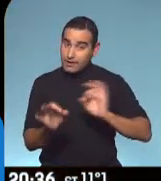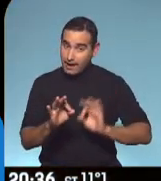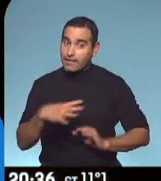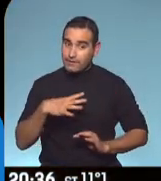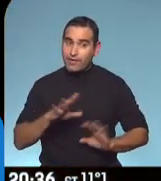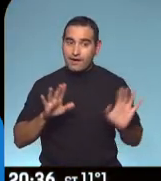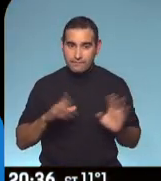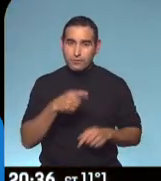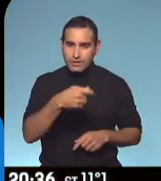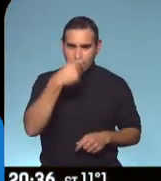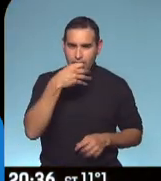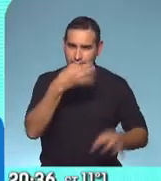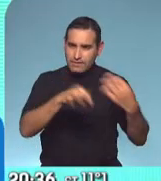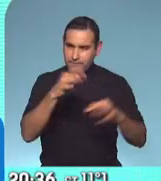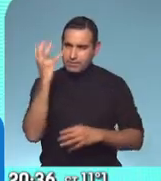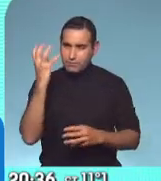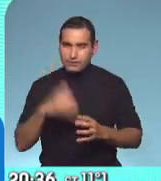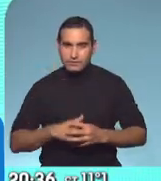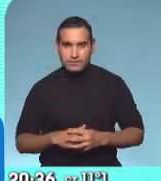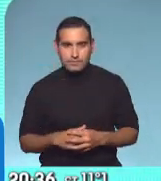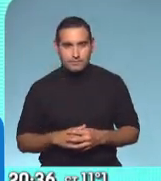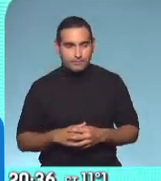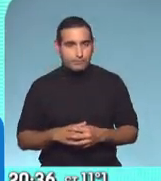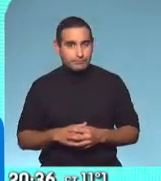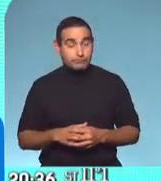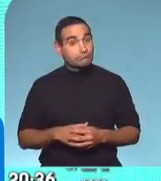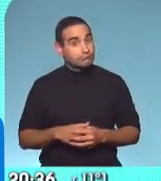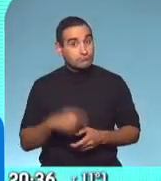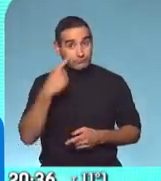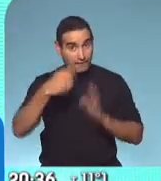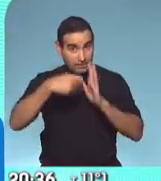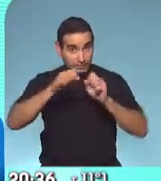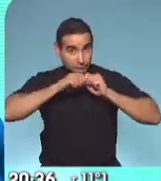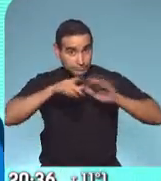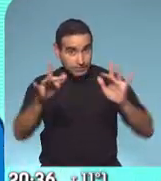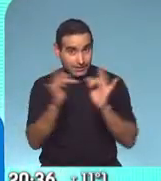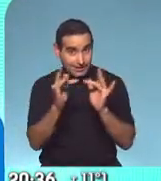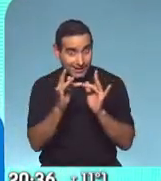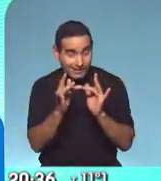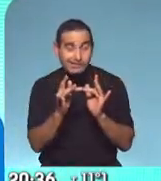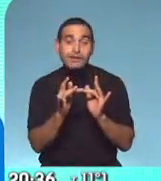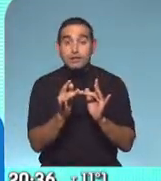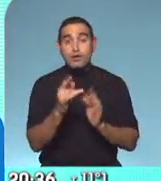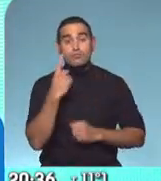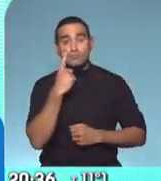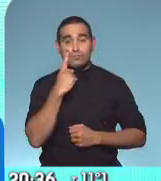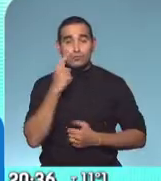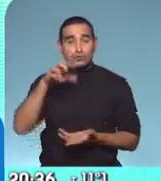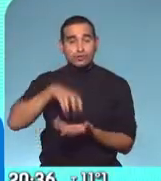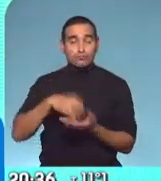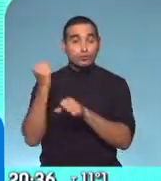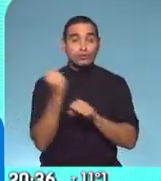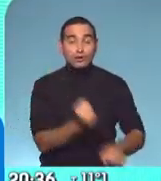me estaban viendo falopa como con la ambulancia. Tras la difusión del video por redes sociales, el municipio de José